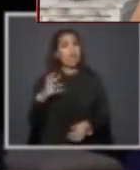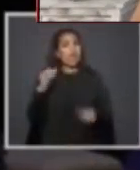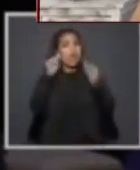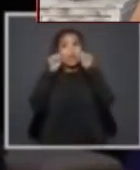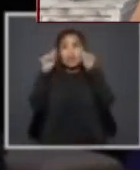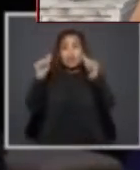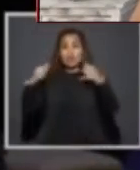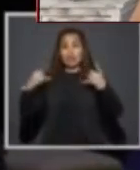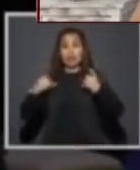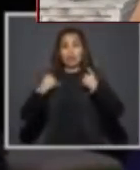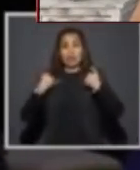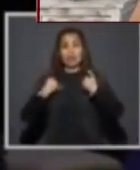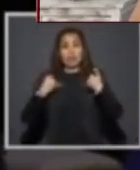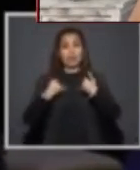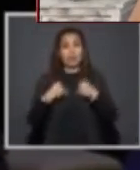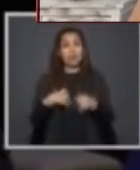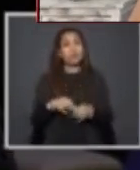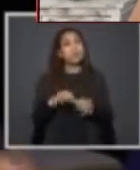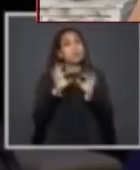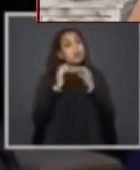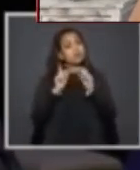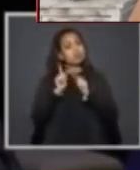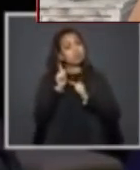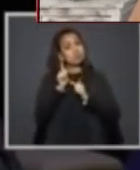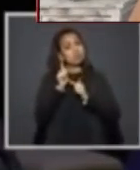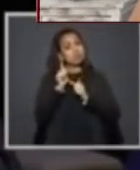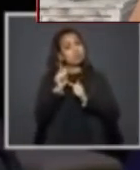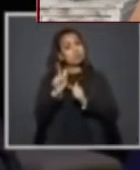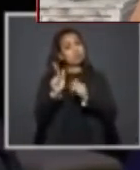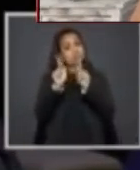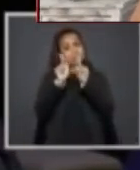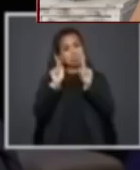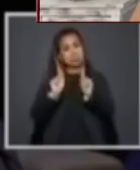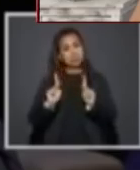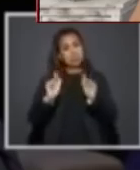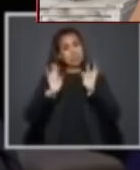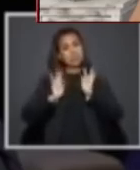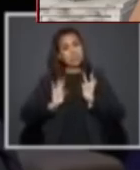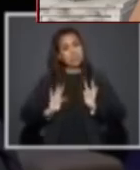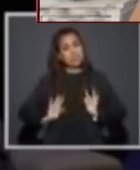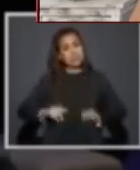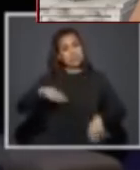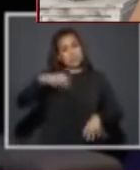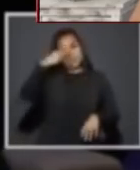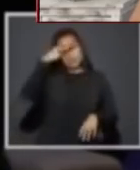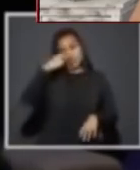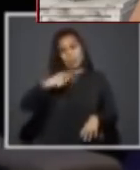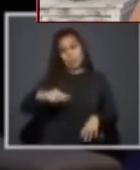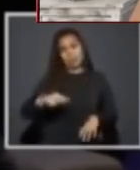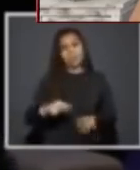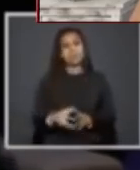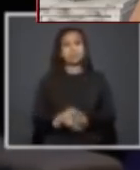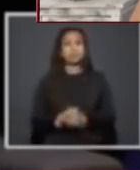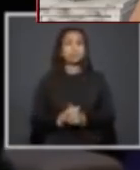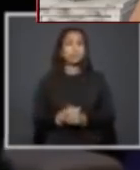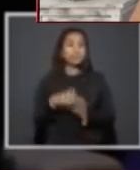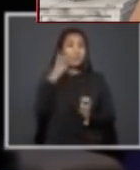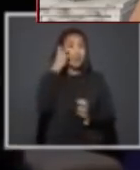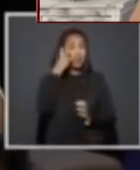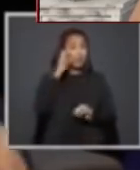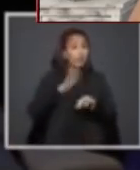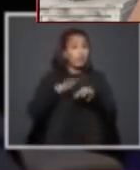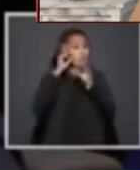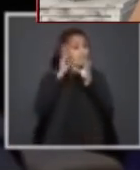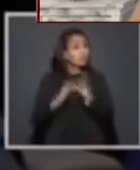lo cual fue muy aplaudido. Se le aplaudió también que ante la pregunta de una fiscalía